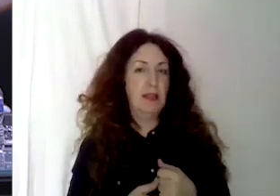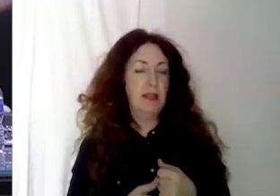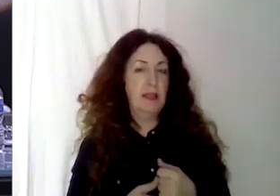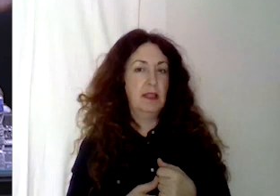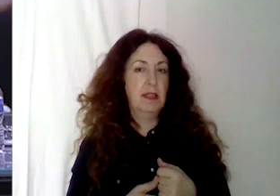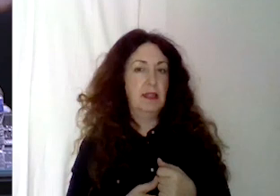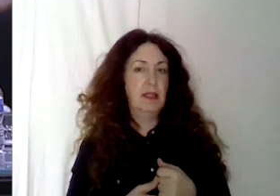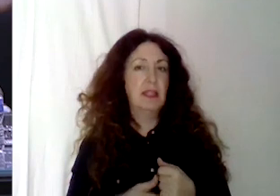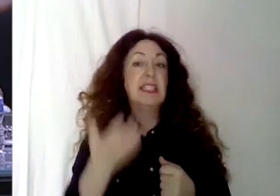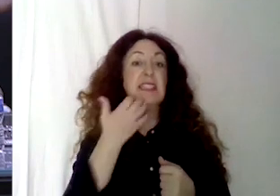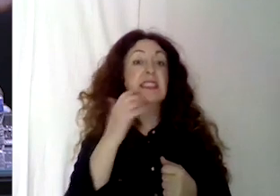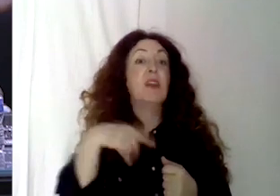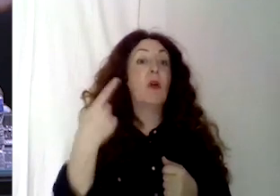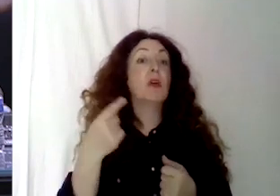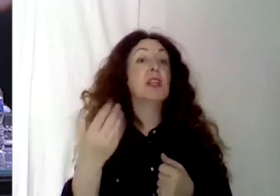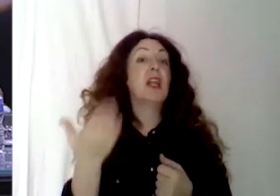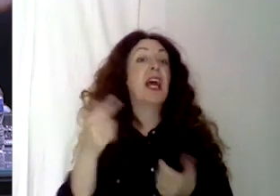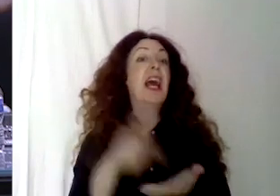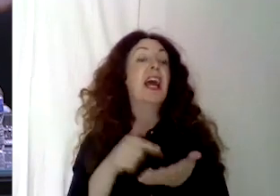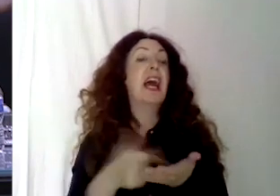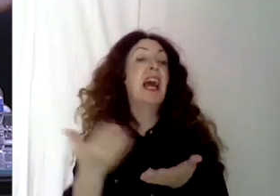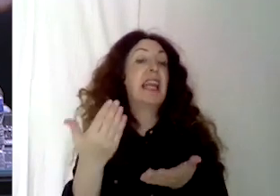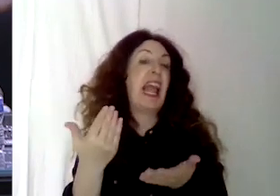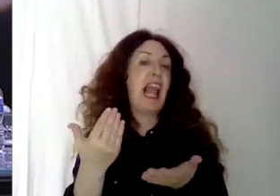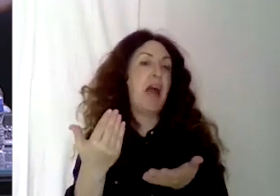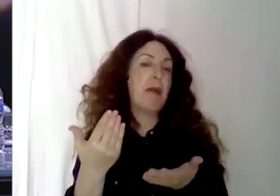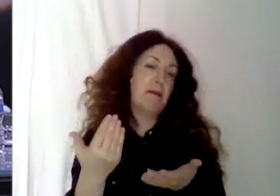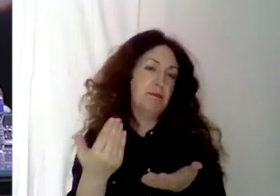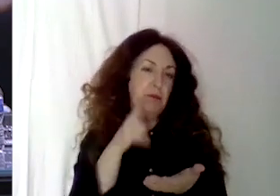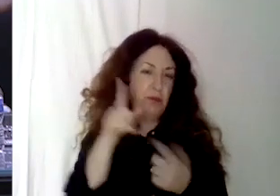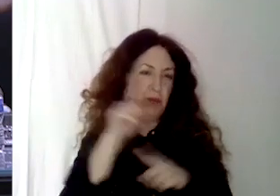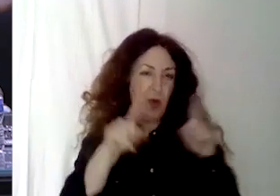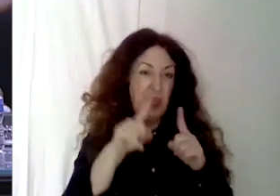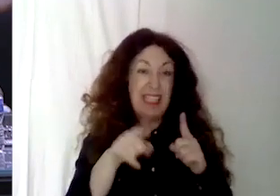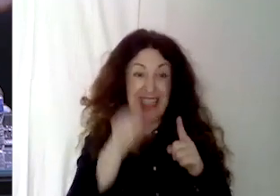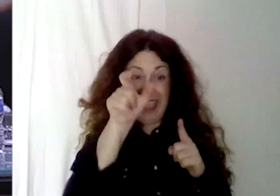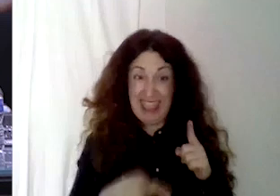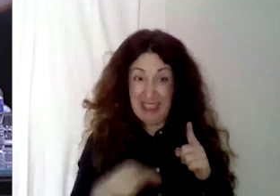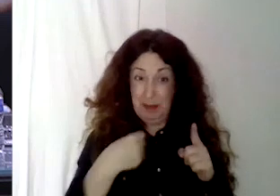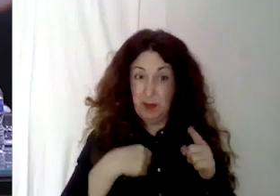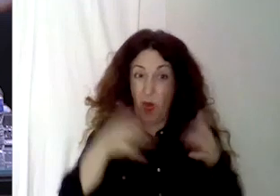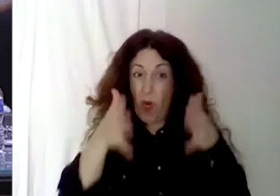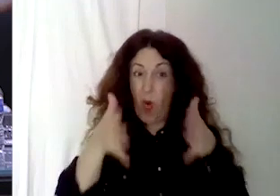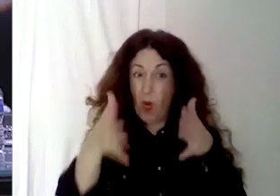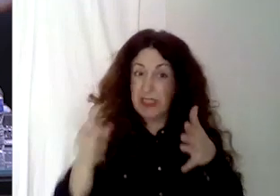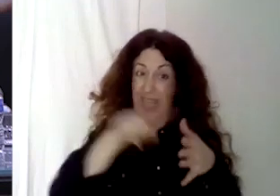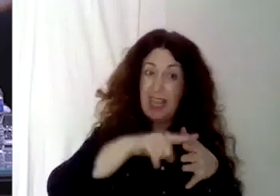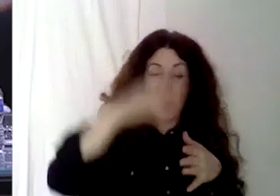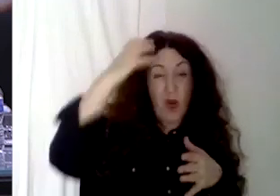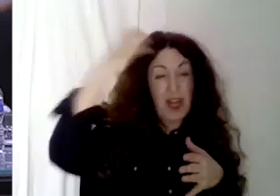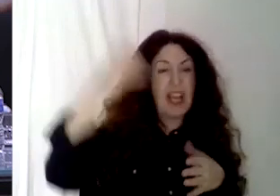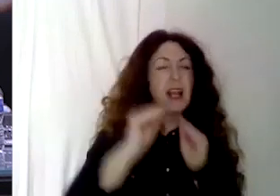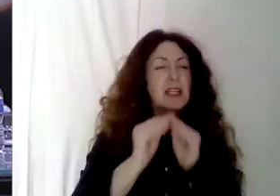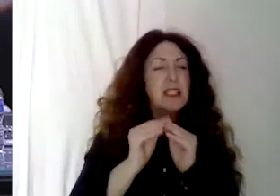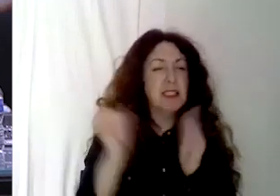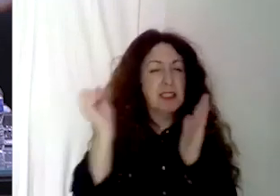alguien, tendríamos un problema legal importante. John Dee, mientras hacía el diccionario que hoy